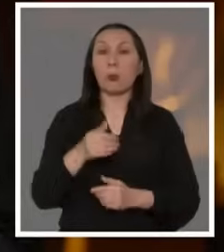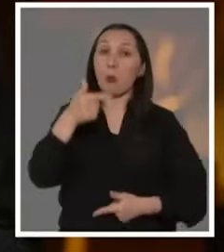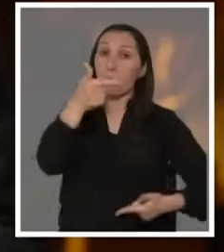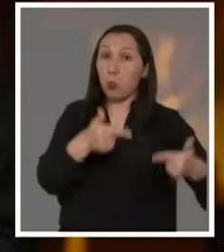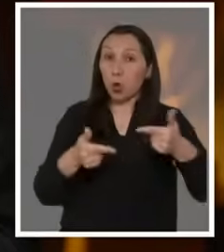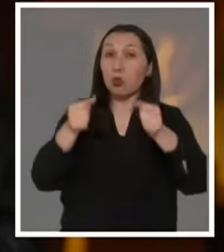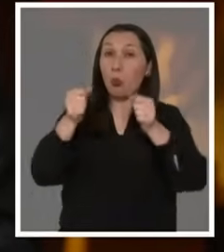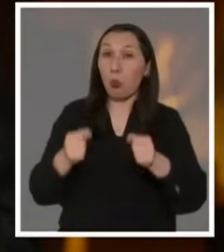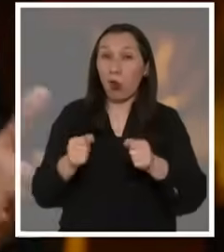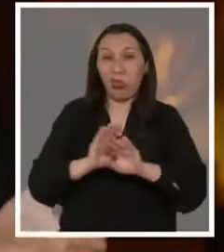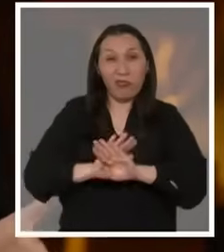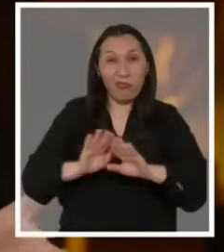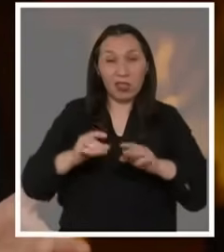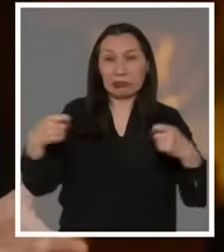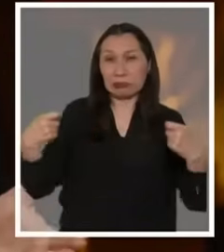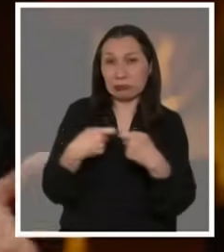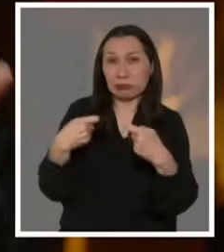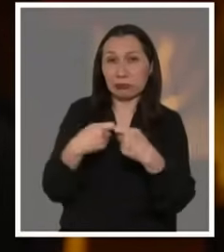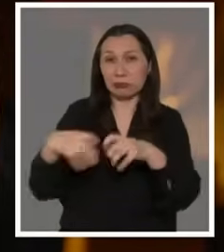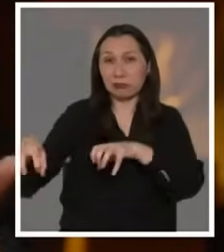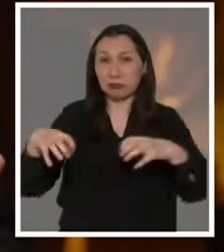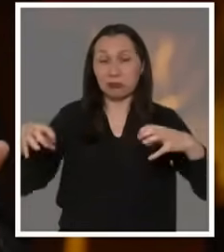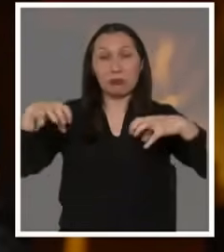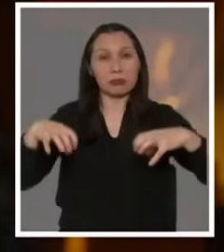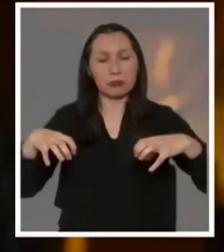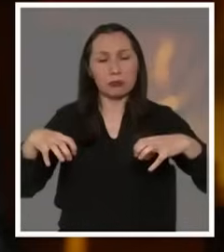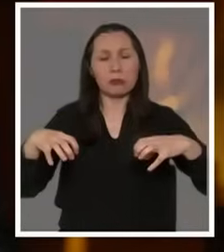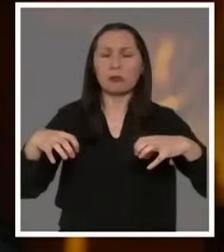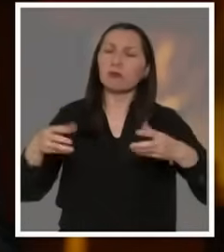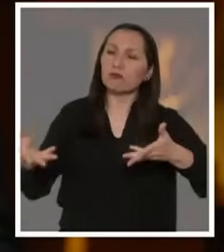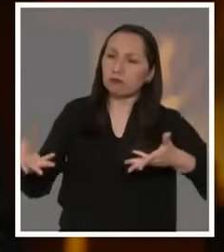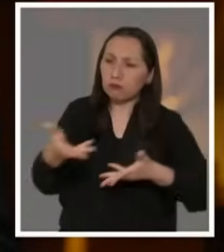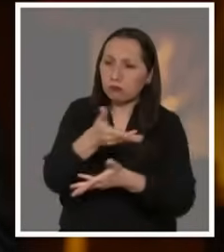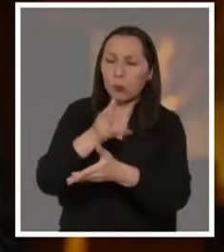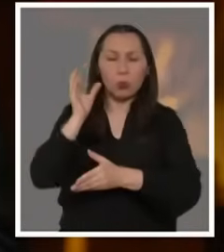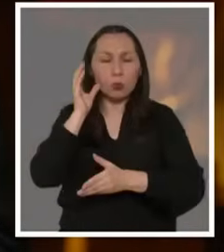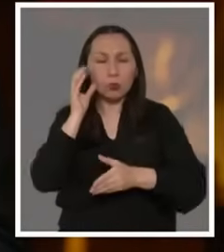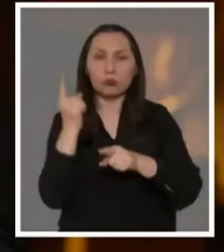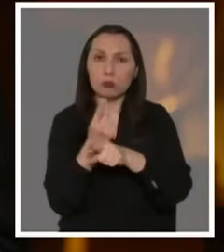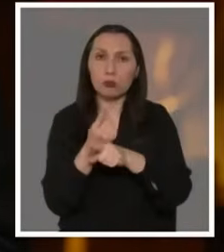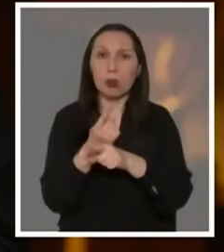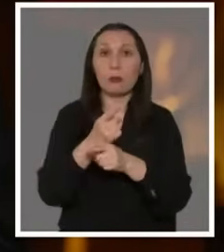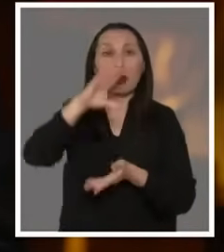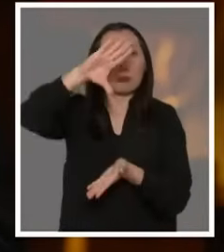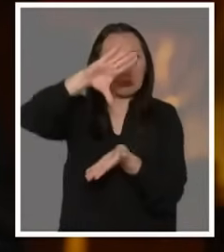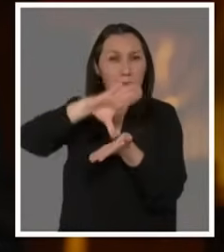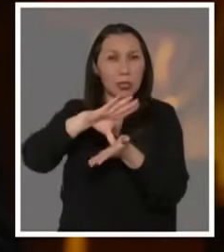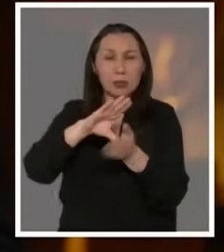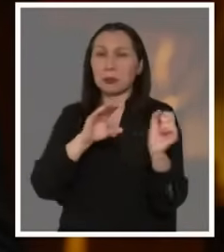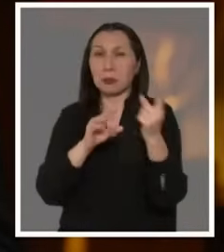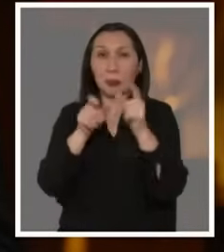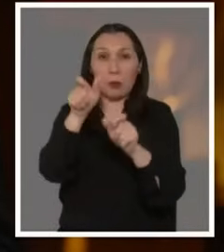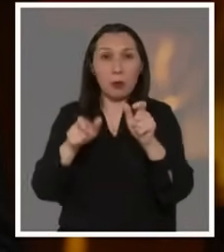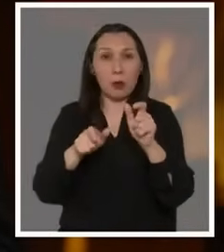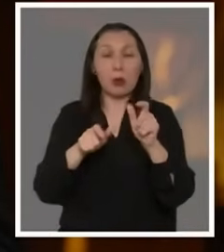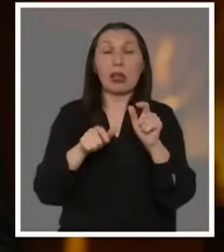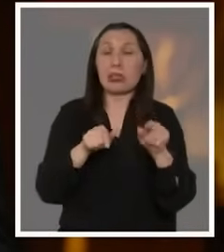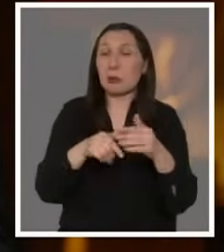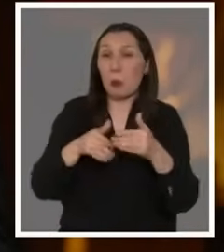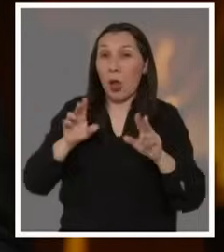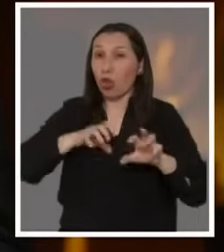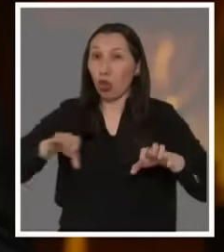política somos capaces de salir de las trincheras y nos escuchamos, dialogamos, ponemos la patria y su gente por sobre cualquier su